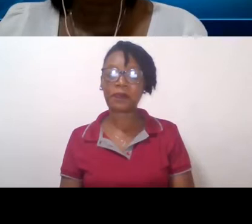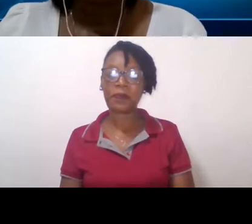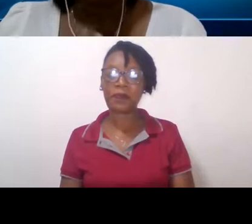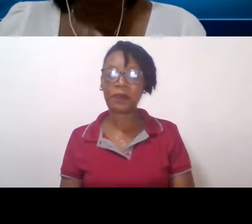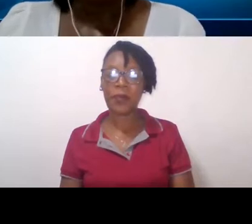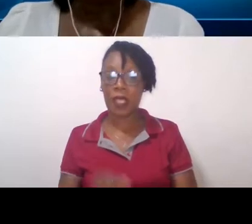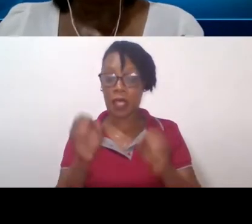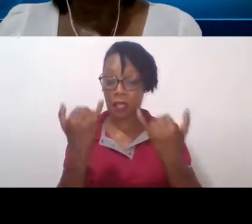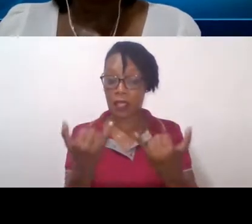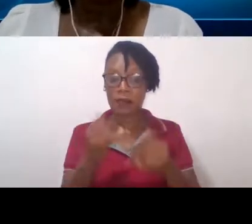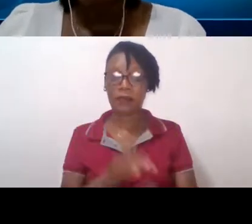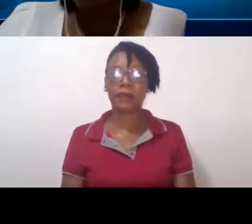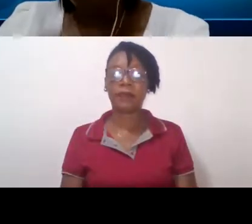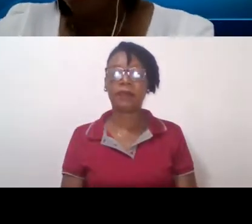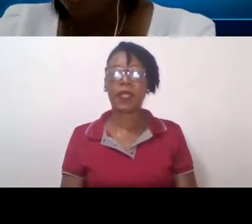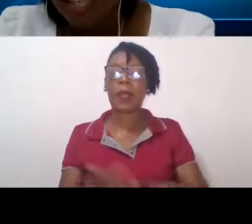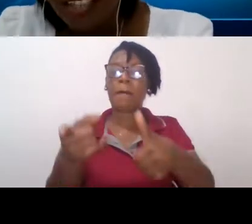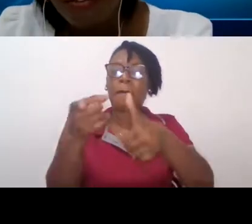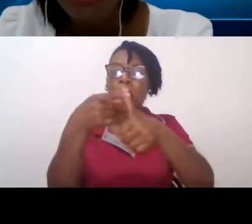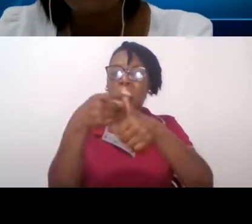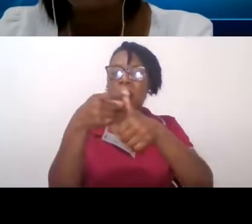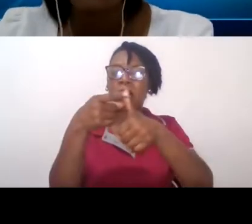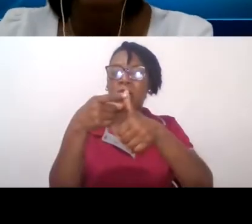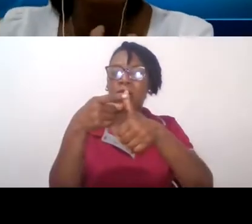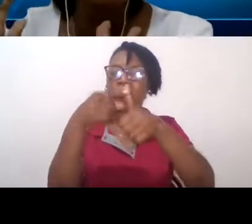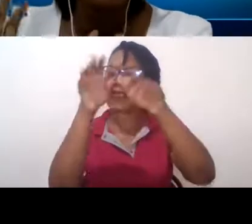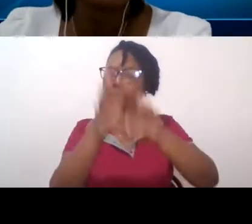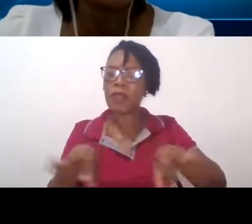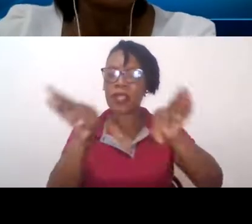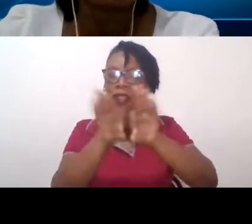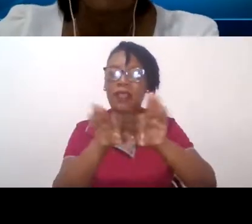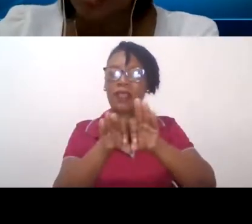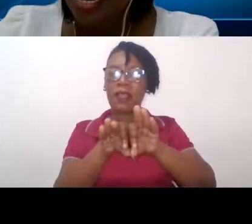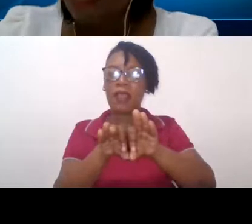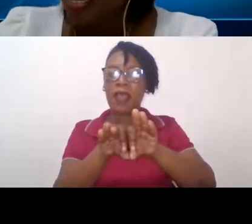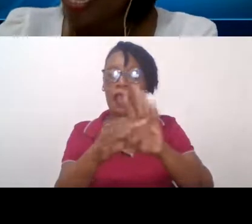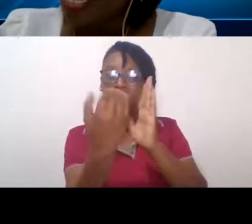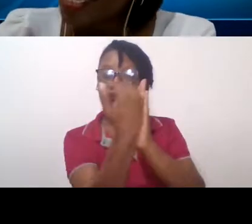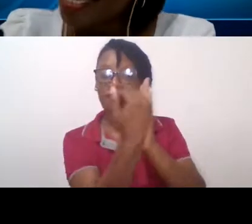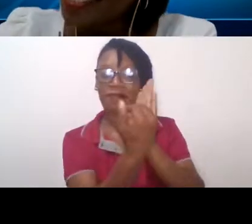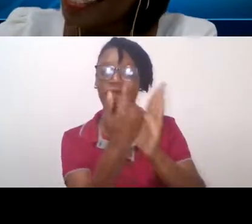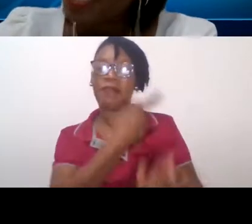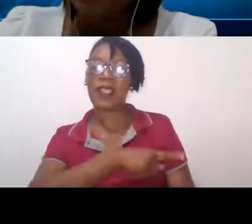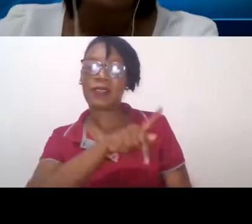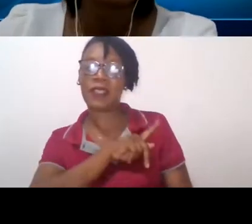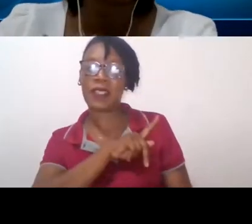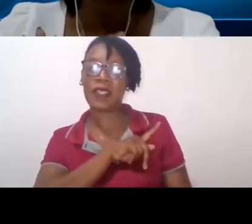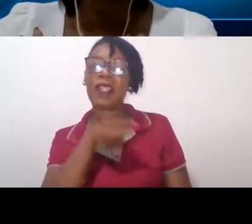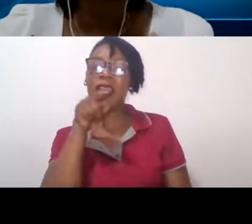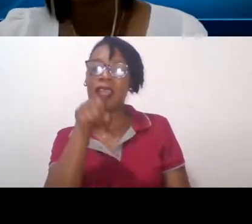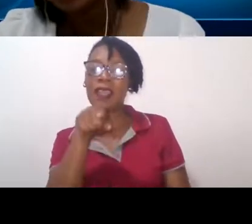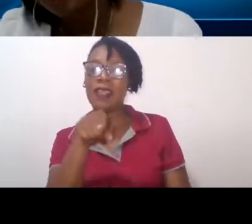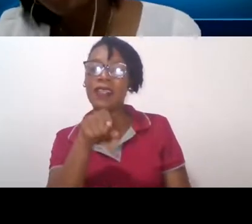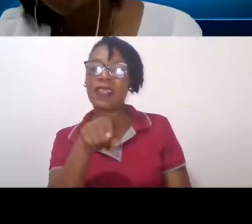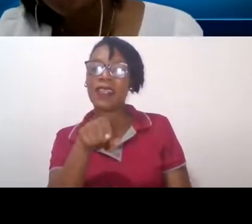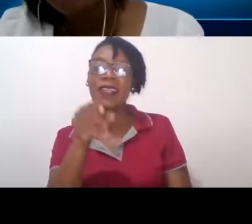Ahora, el primer recurso que creo que es fundamental es el de las agendas personales. Vean, y aquí sí discrepo